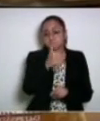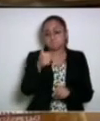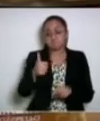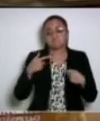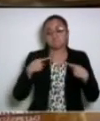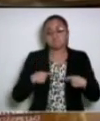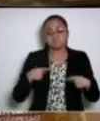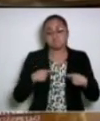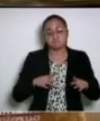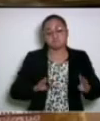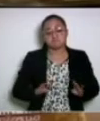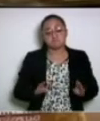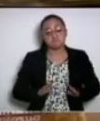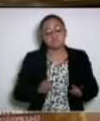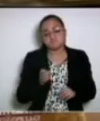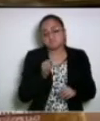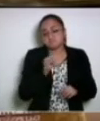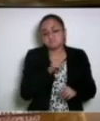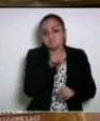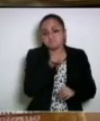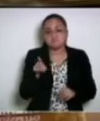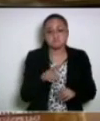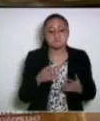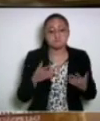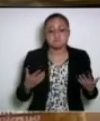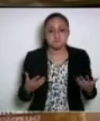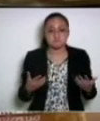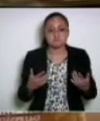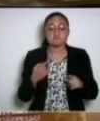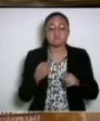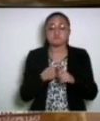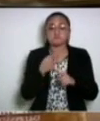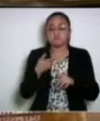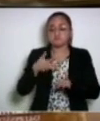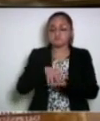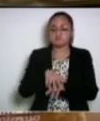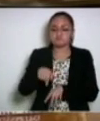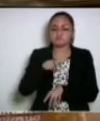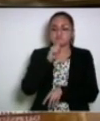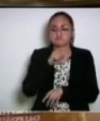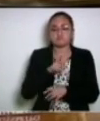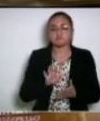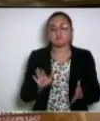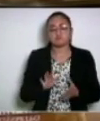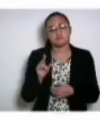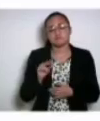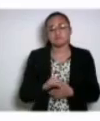del comportamiento o de conductas de sus integrantes individuales.